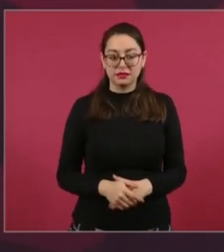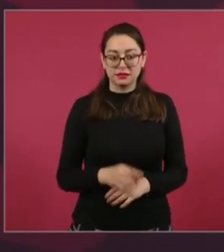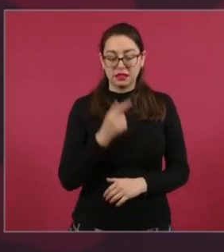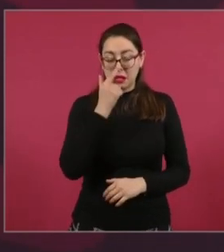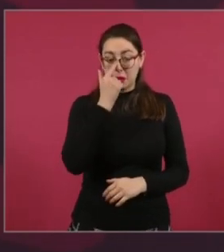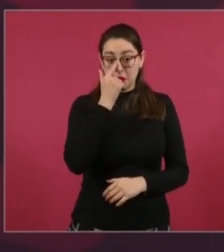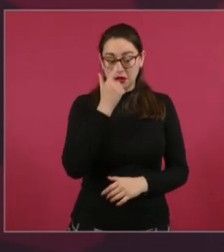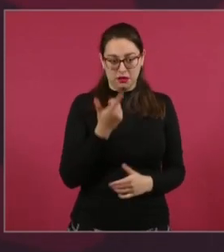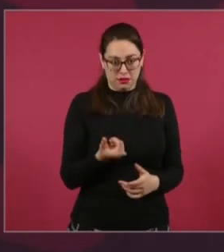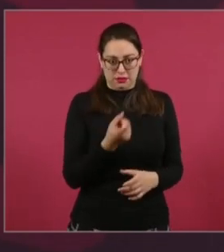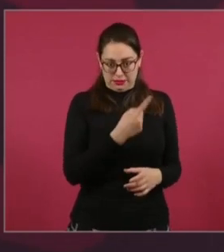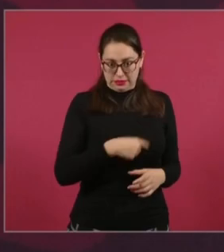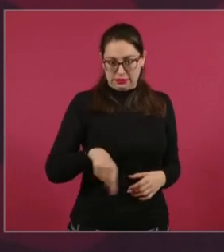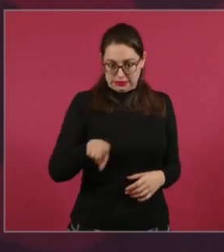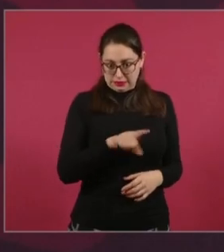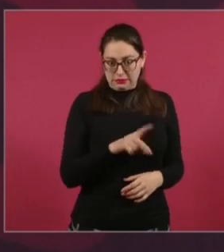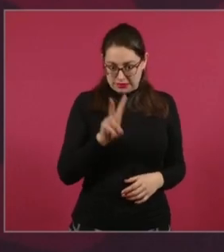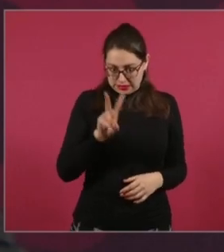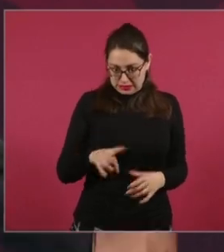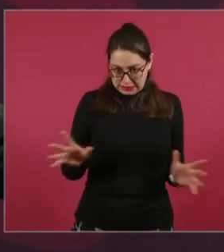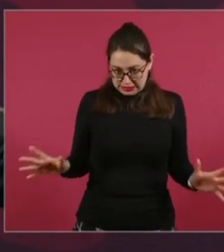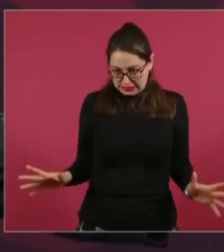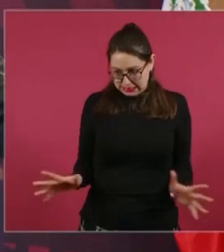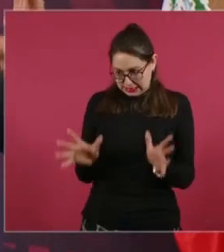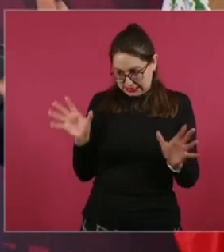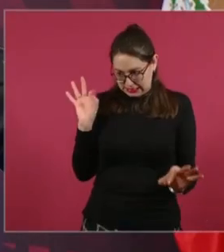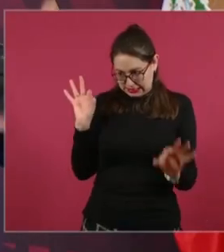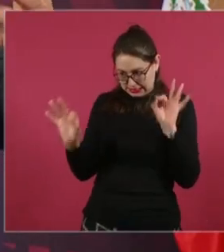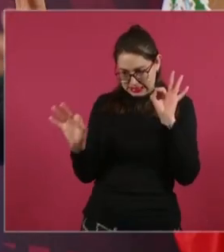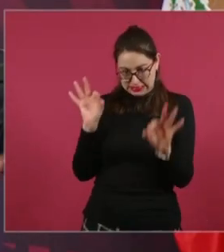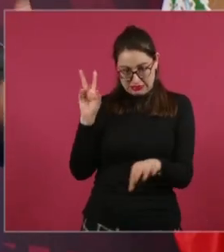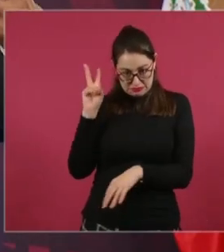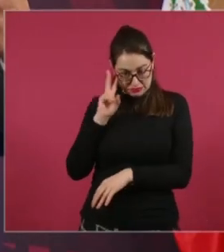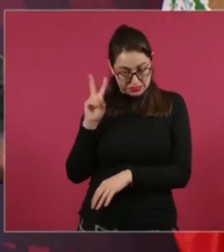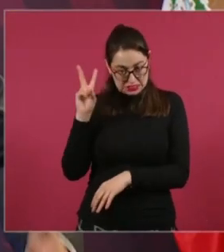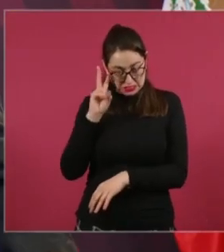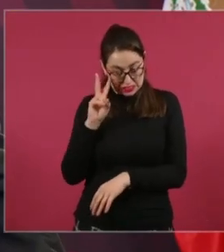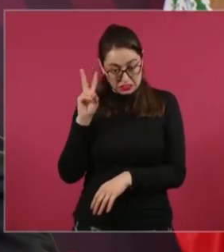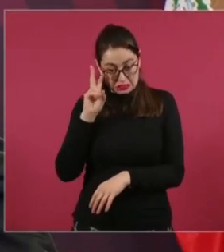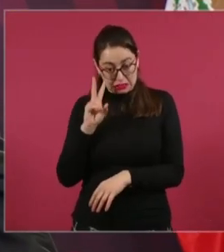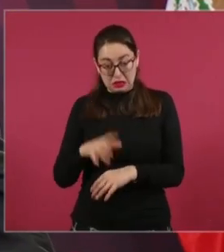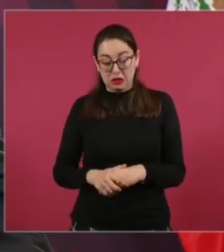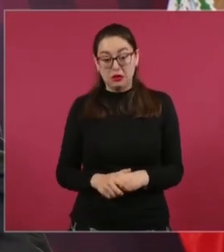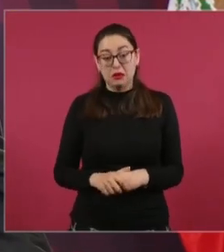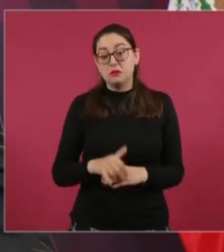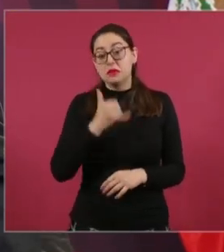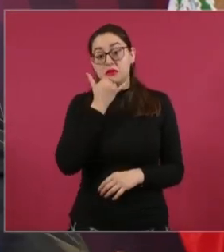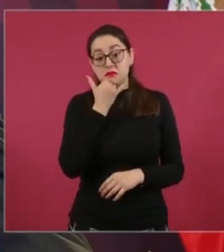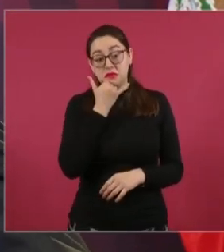Y con todo respeto, ¿hay la misma adicción en México que en Estados Unidos?